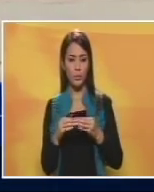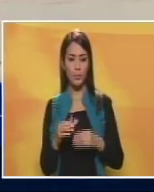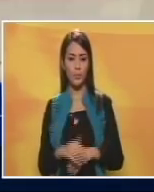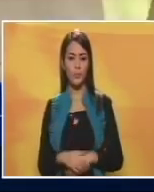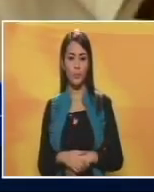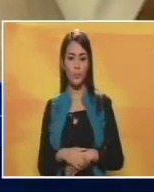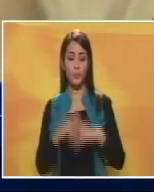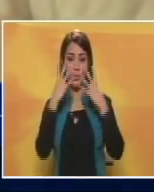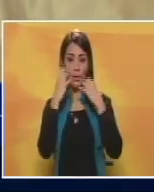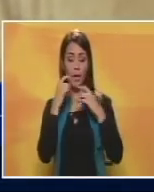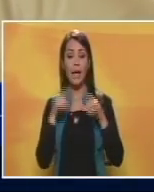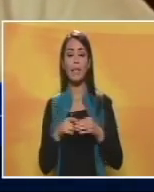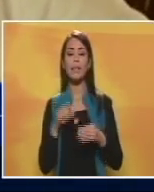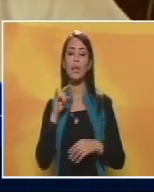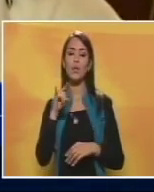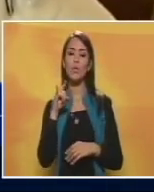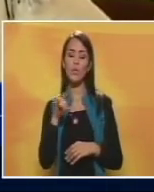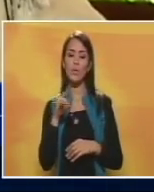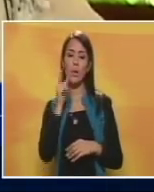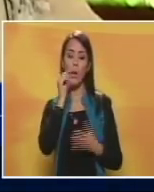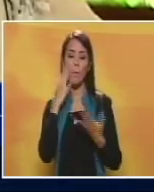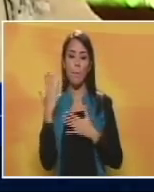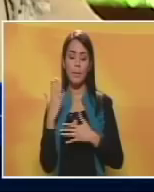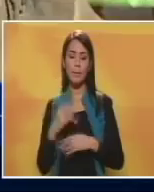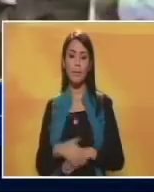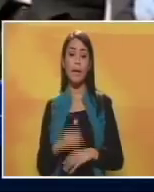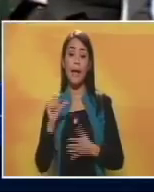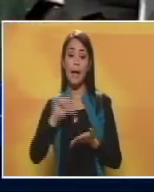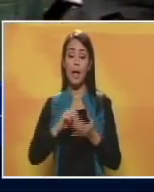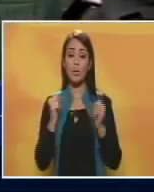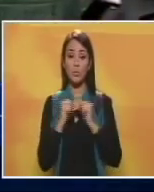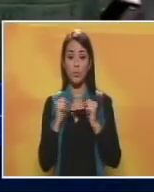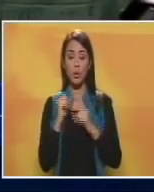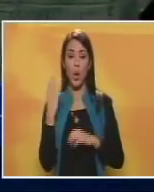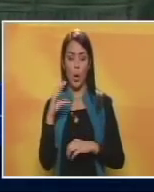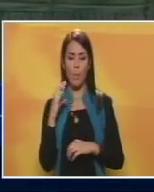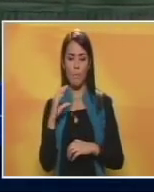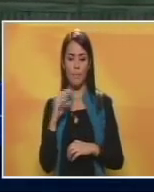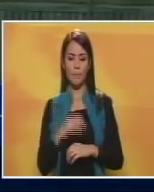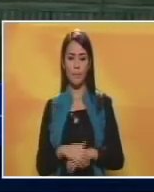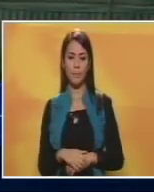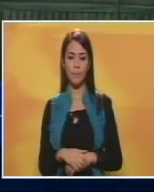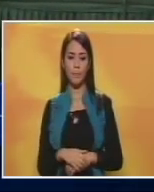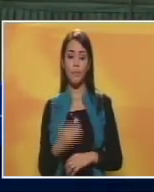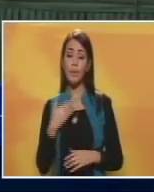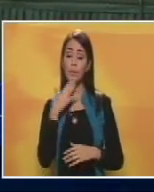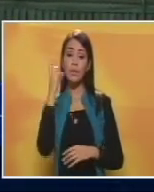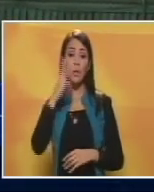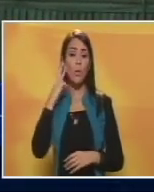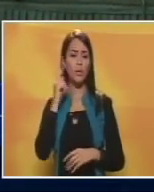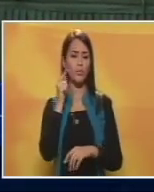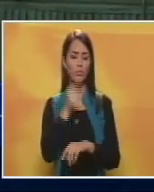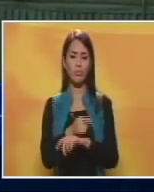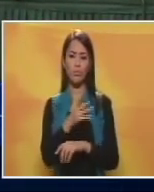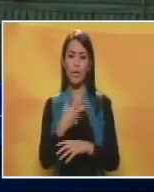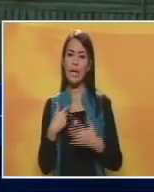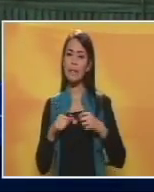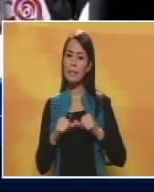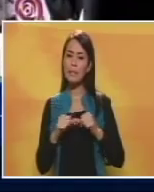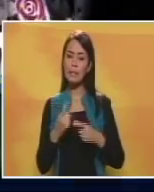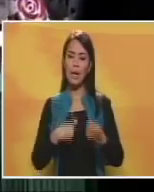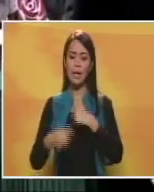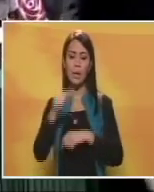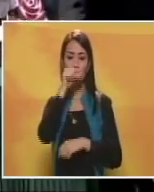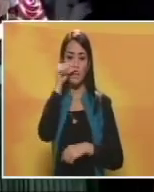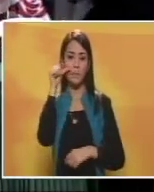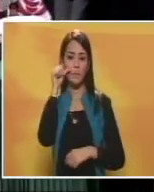fue capturado este lunes en Bogotá tras una circular roja de Interpol a petición de Washington que lo acusa de seguir dedicado al narcotráfico tras